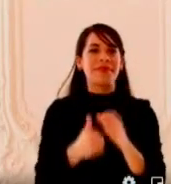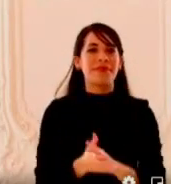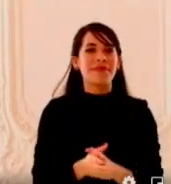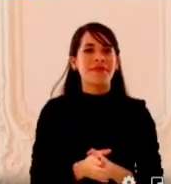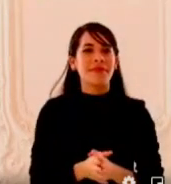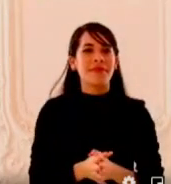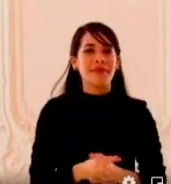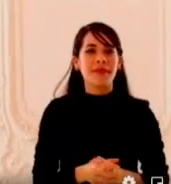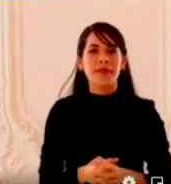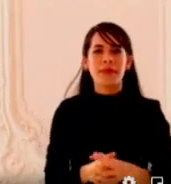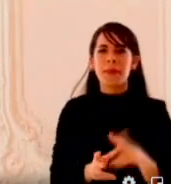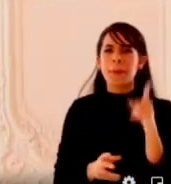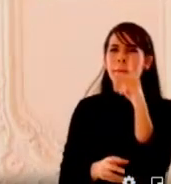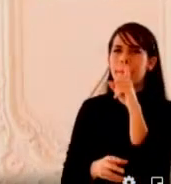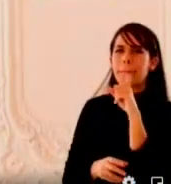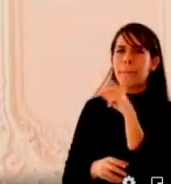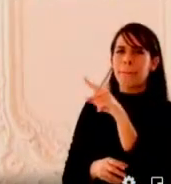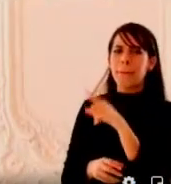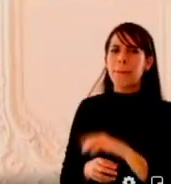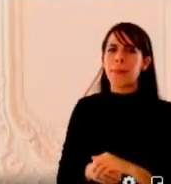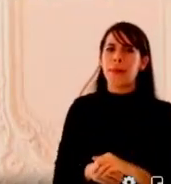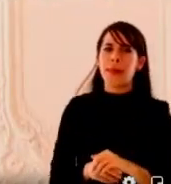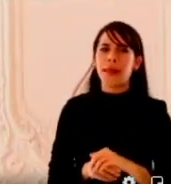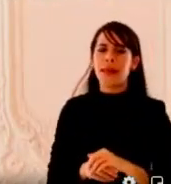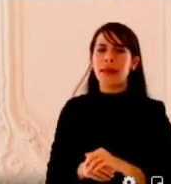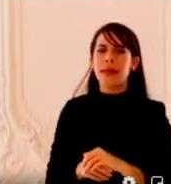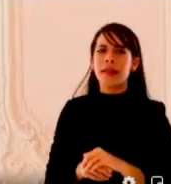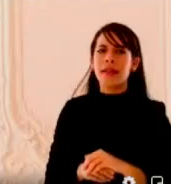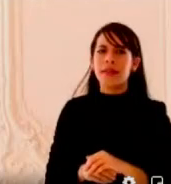79. Gobernador, primero para usted,